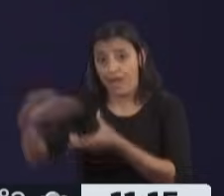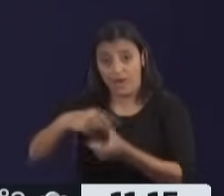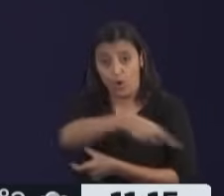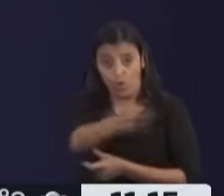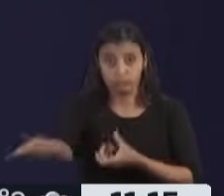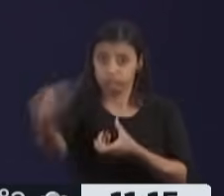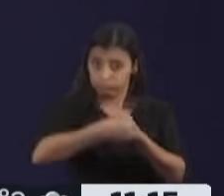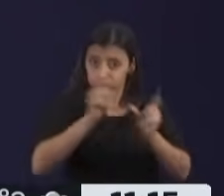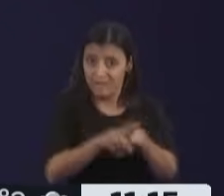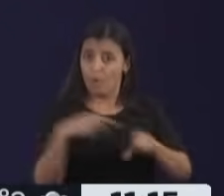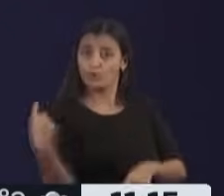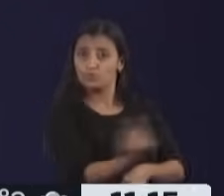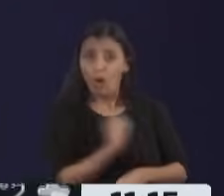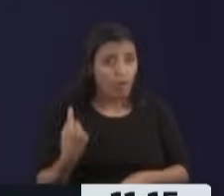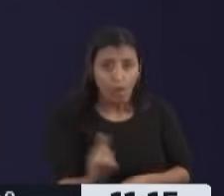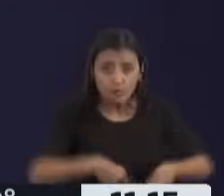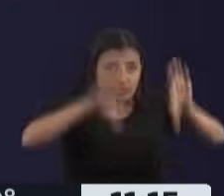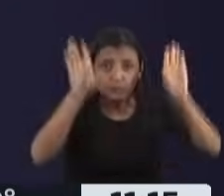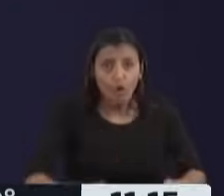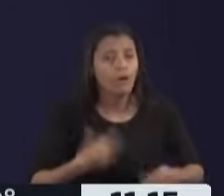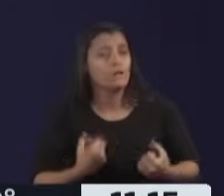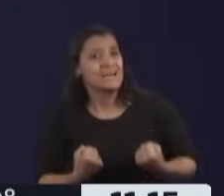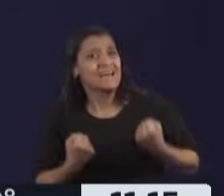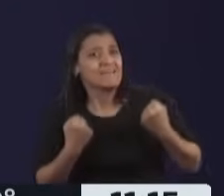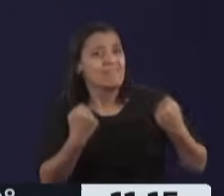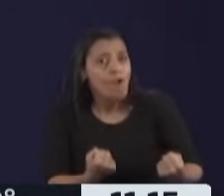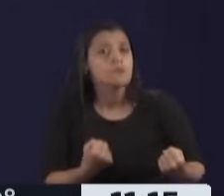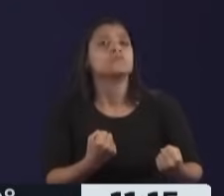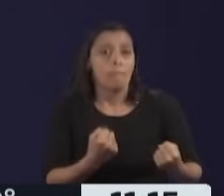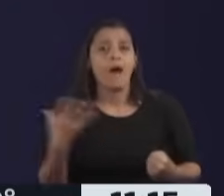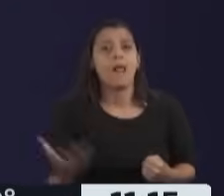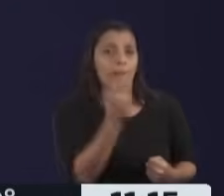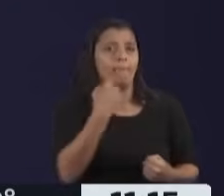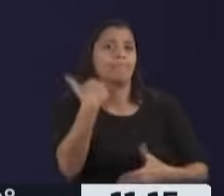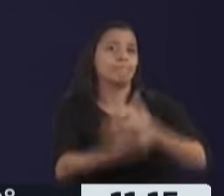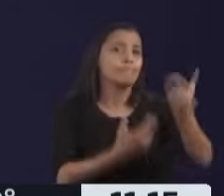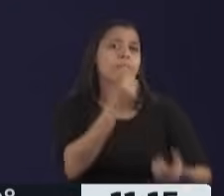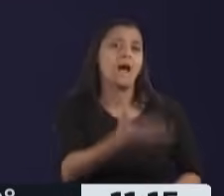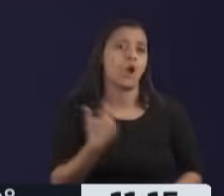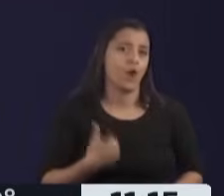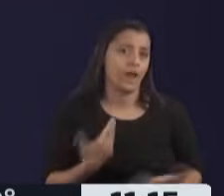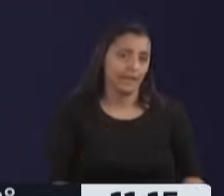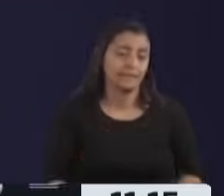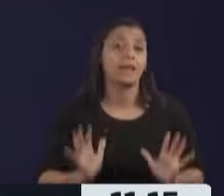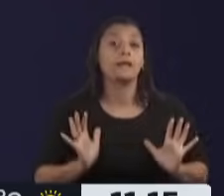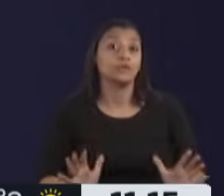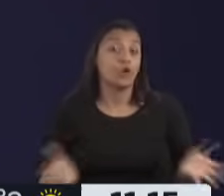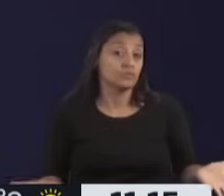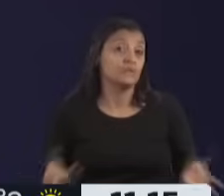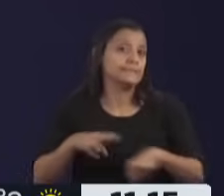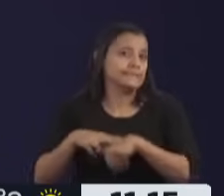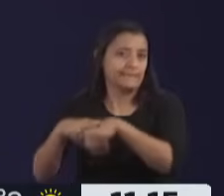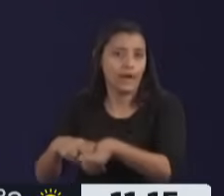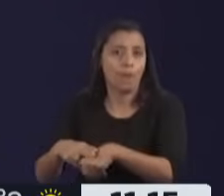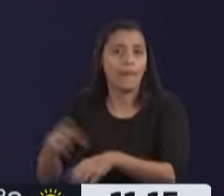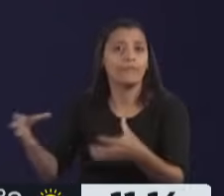también, todos estamos haciendo un esfuerzo enorme por sacar esto adelante. Así que sugiero que